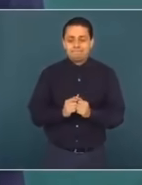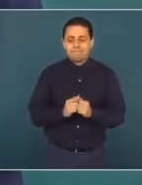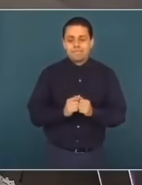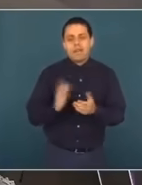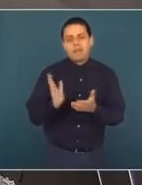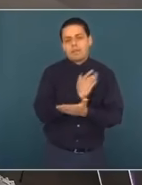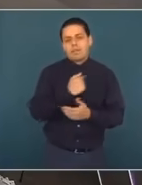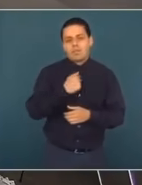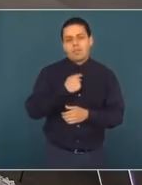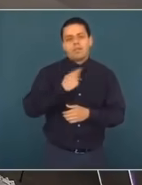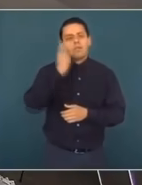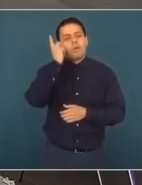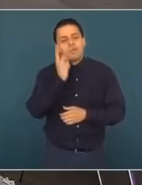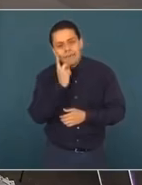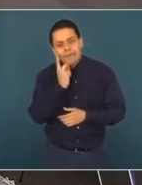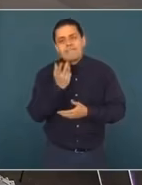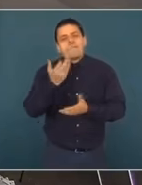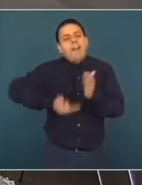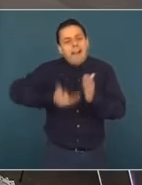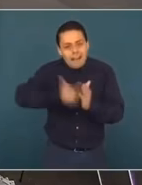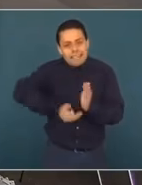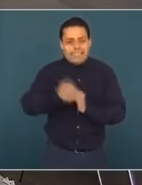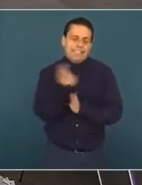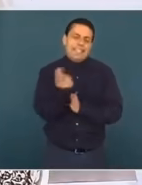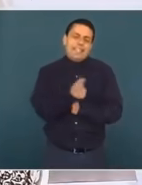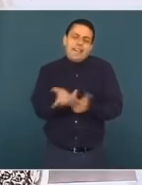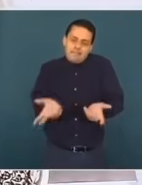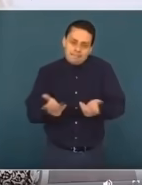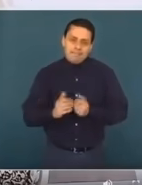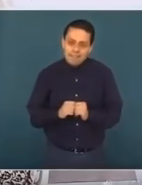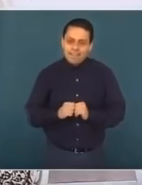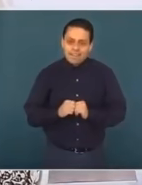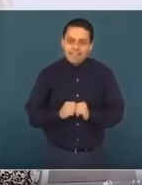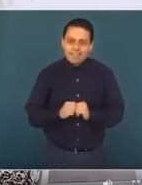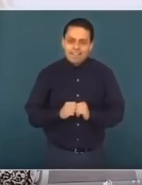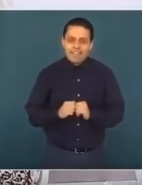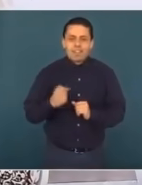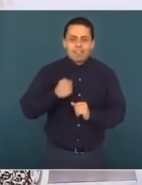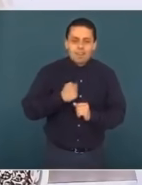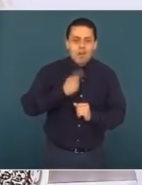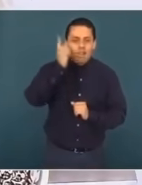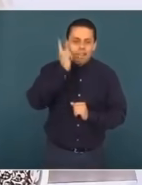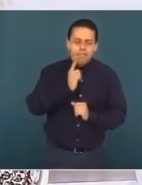desvelando y no quería yo tener pesadillas